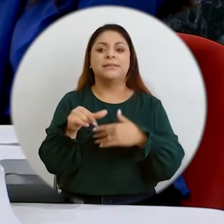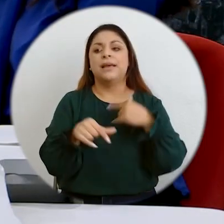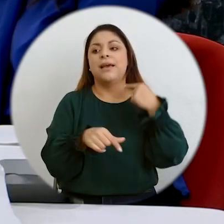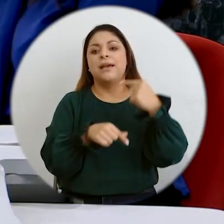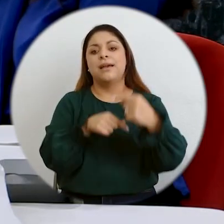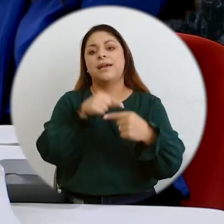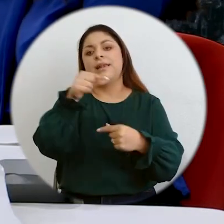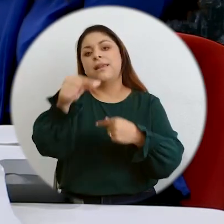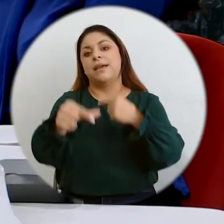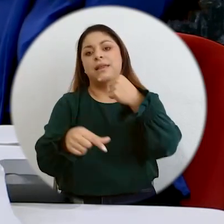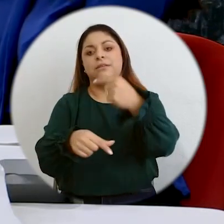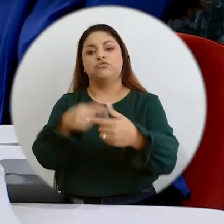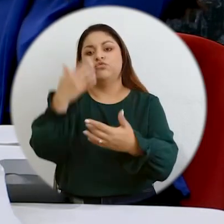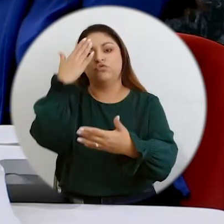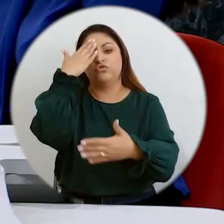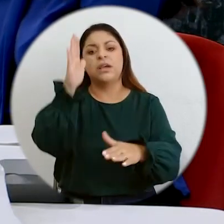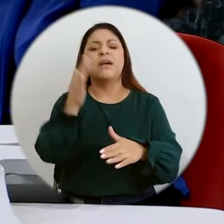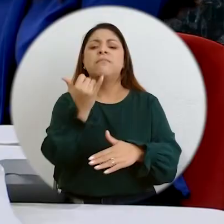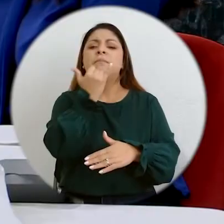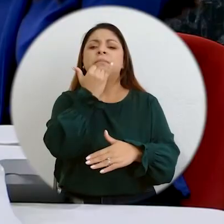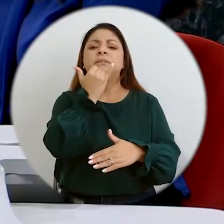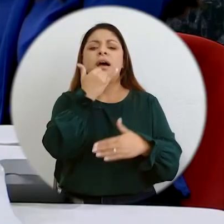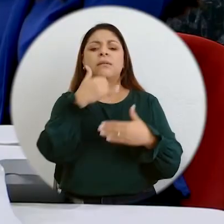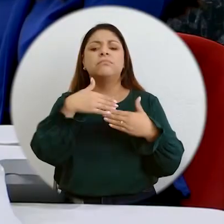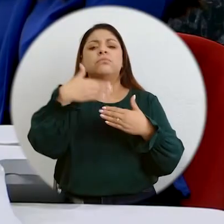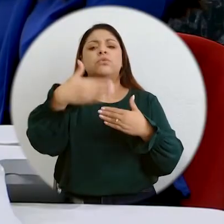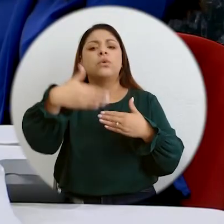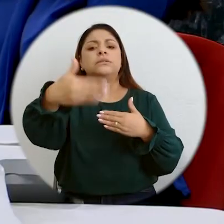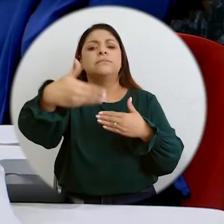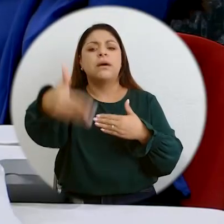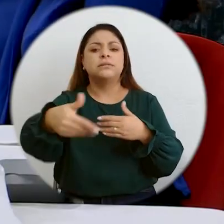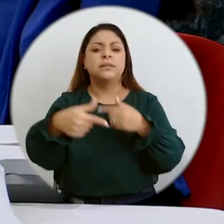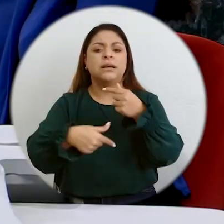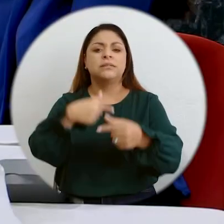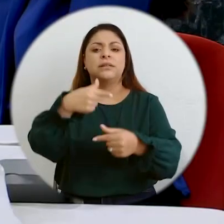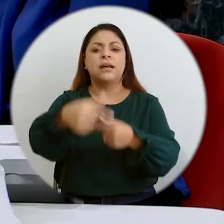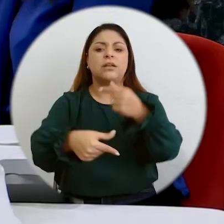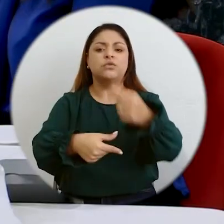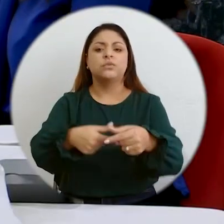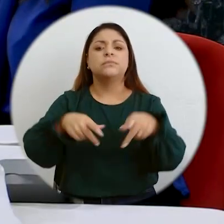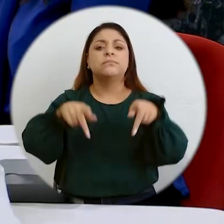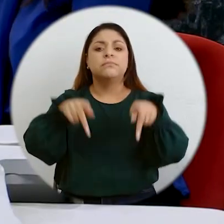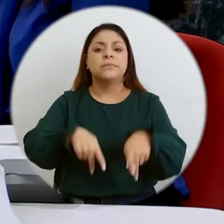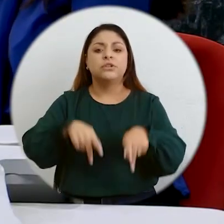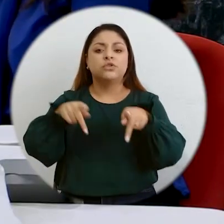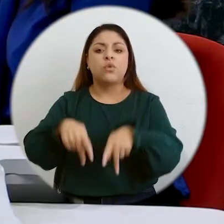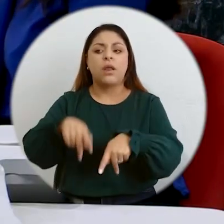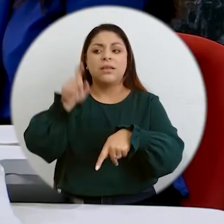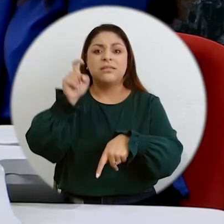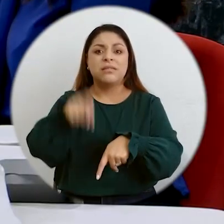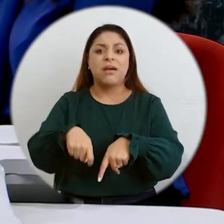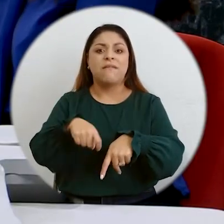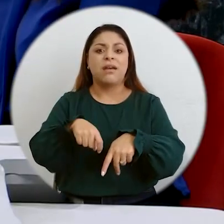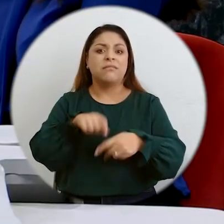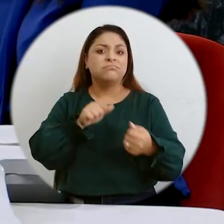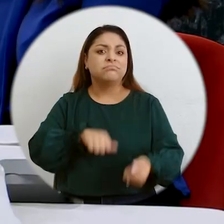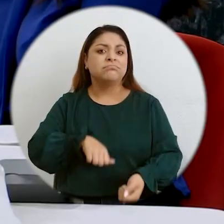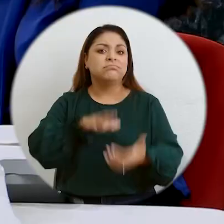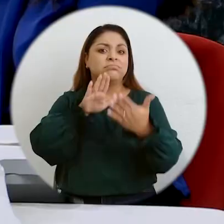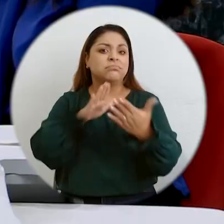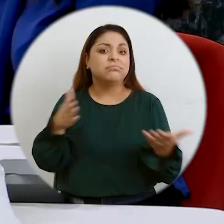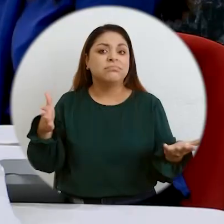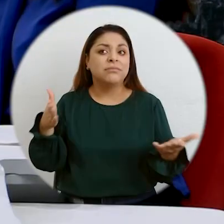intergeneracional, ¿qué va a pasar con las próximas generaciones, ¿verdad? De personas que tienen que enfrentar